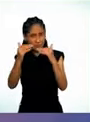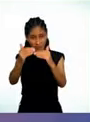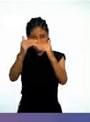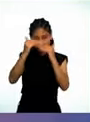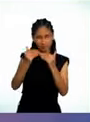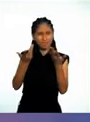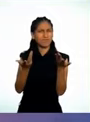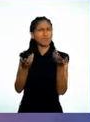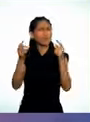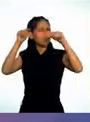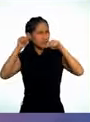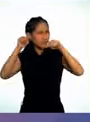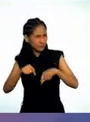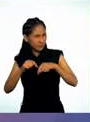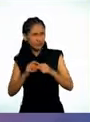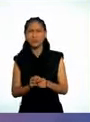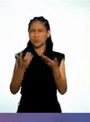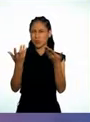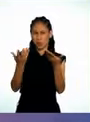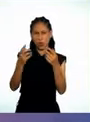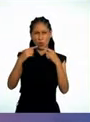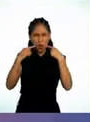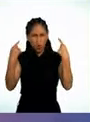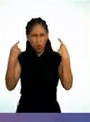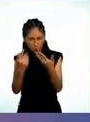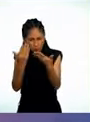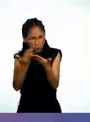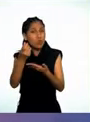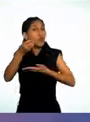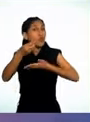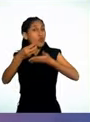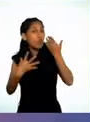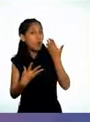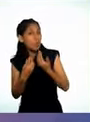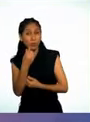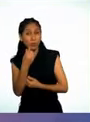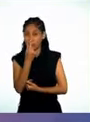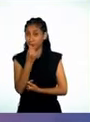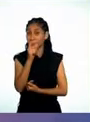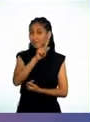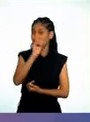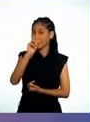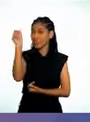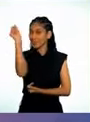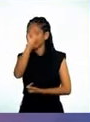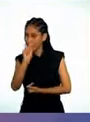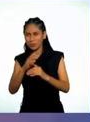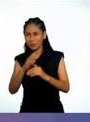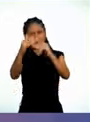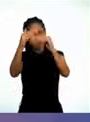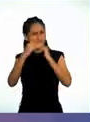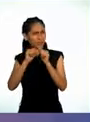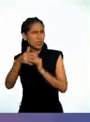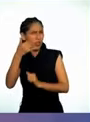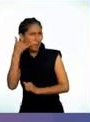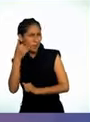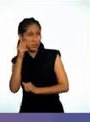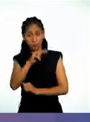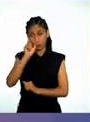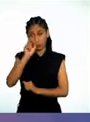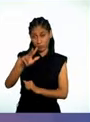nike cup cakes fortín soles excelente teléfono number two free tv